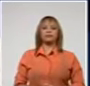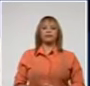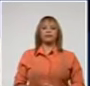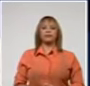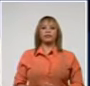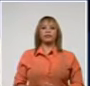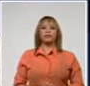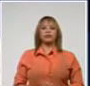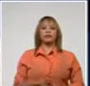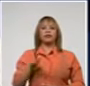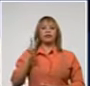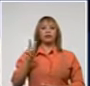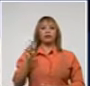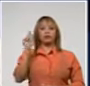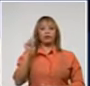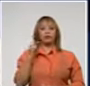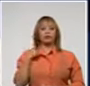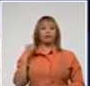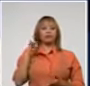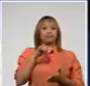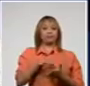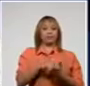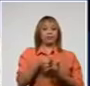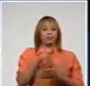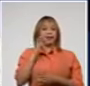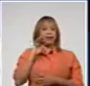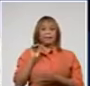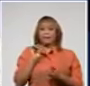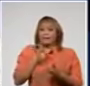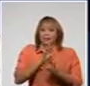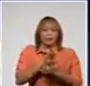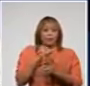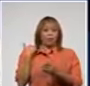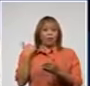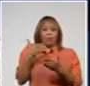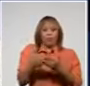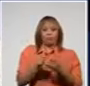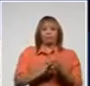2 personas que se evacuaron al principio de la pandemia, y ayer